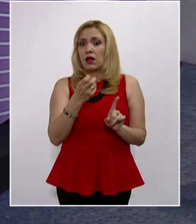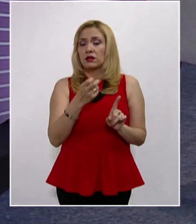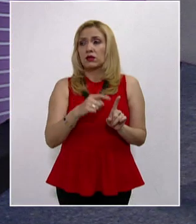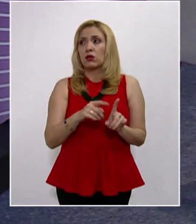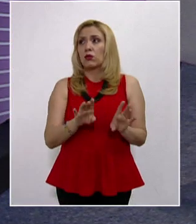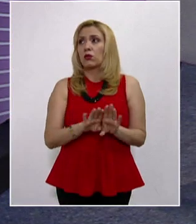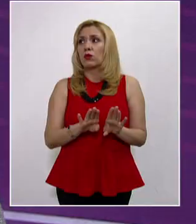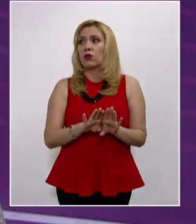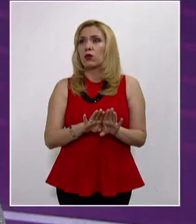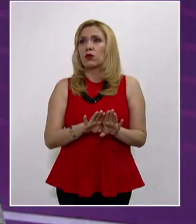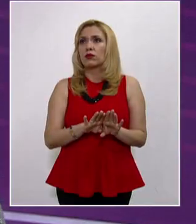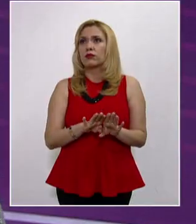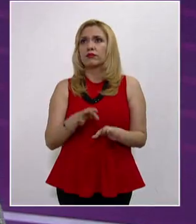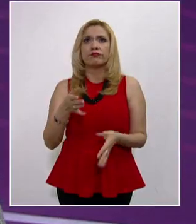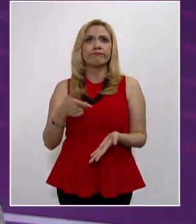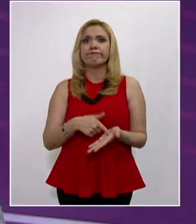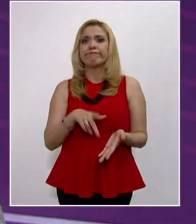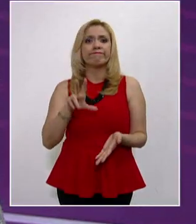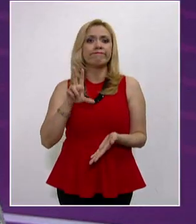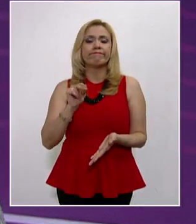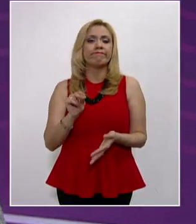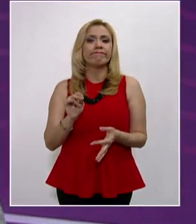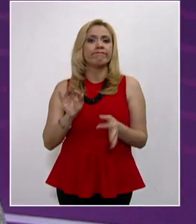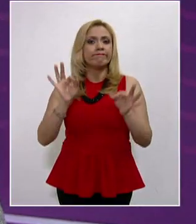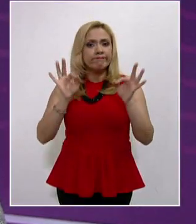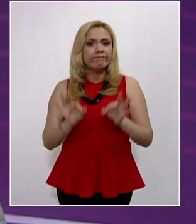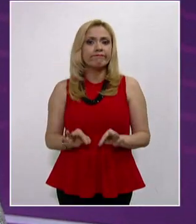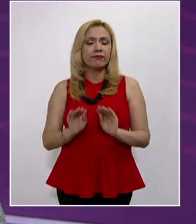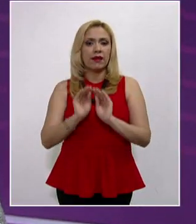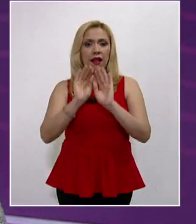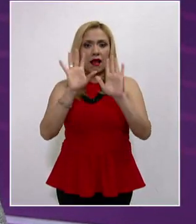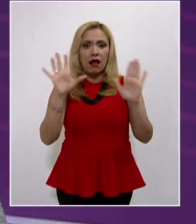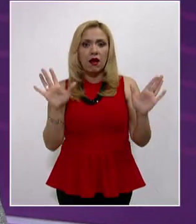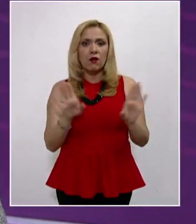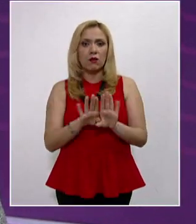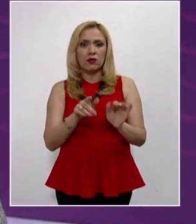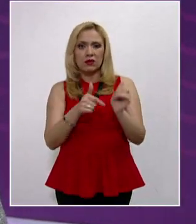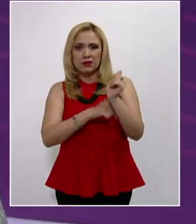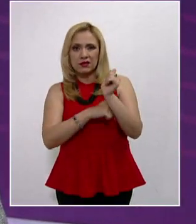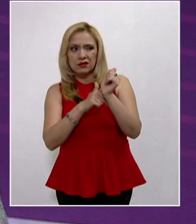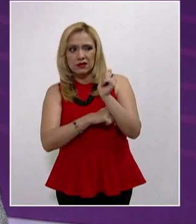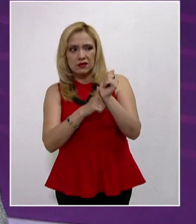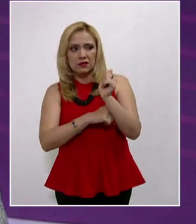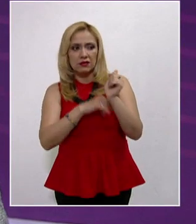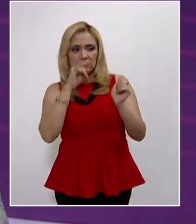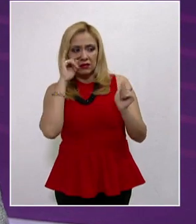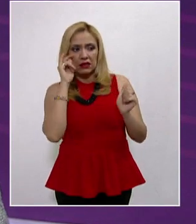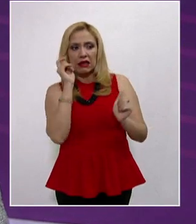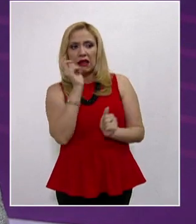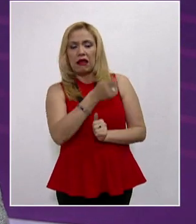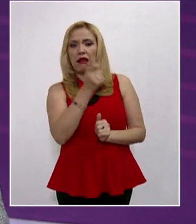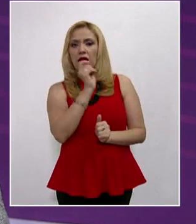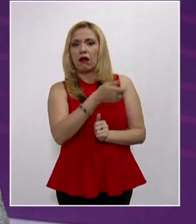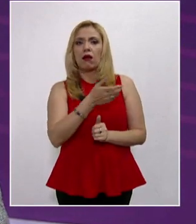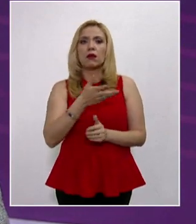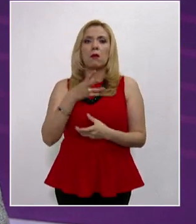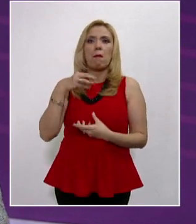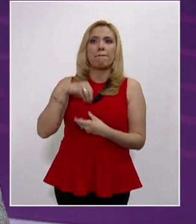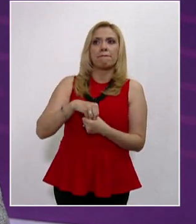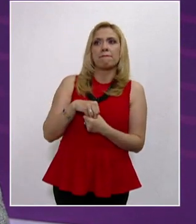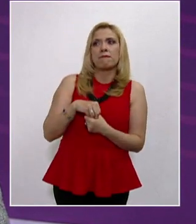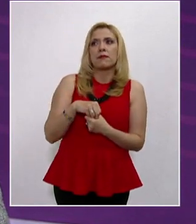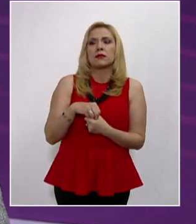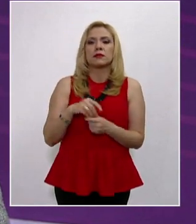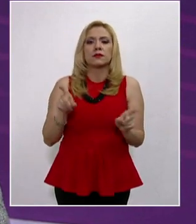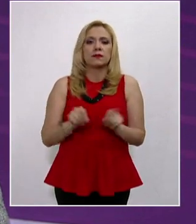abrían dentro de la justicia militar no eran procesos transparentes, no eran procesos que permitieran la rendición de cuentas, no había